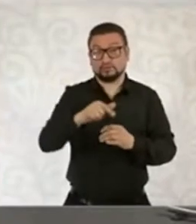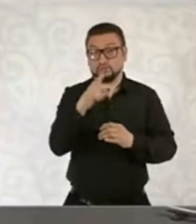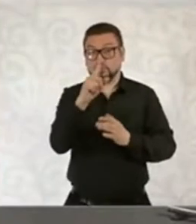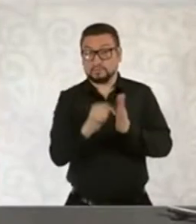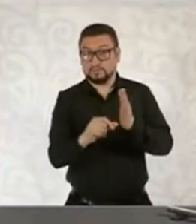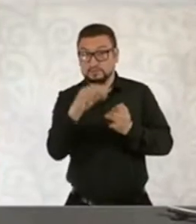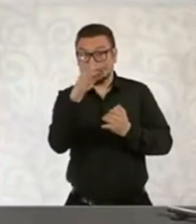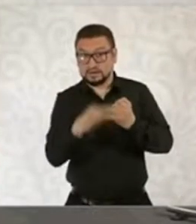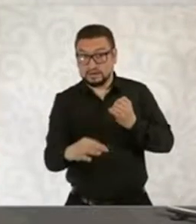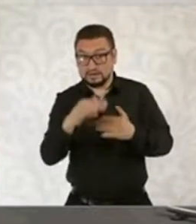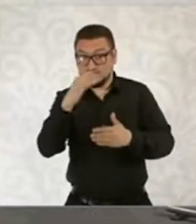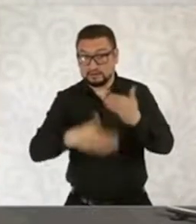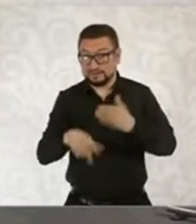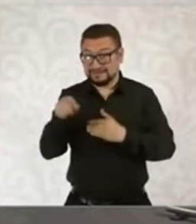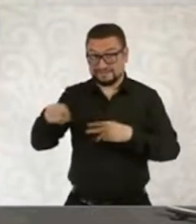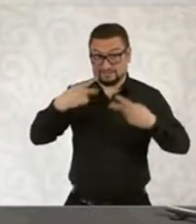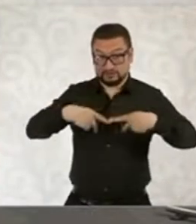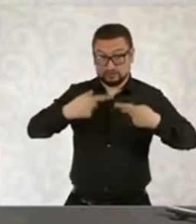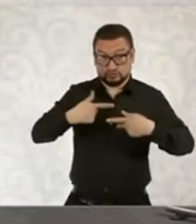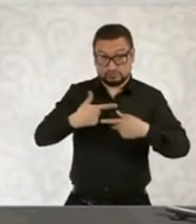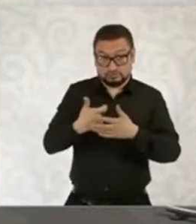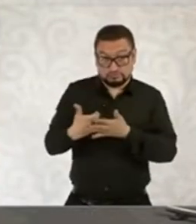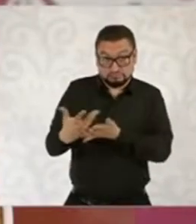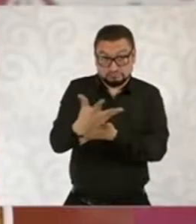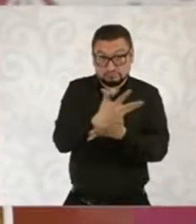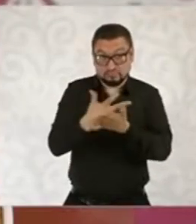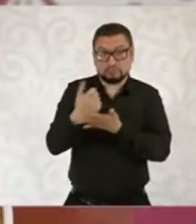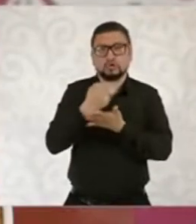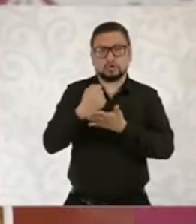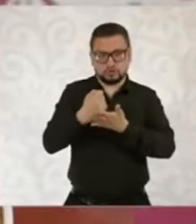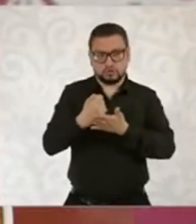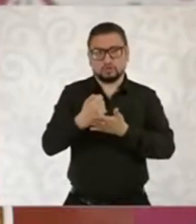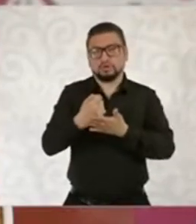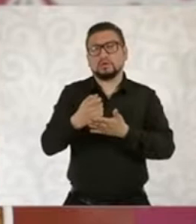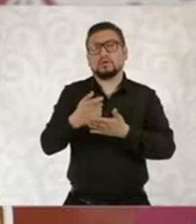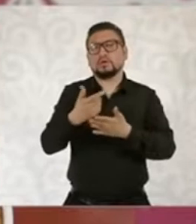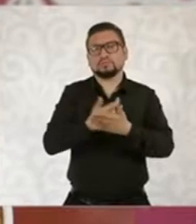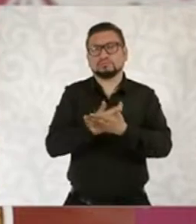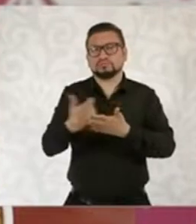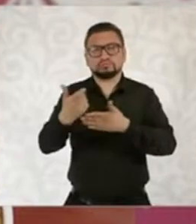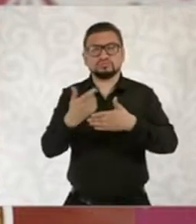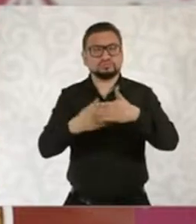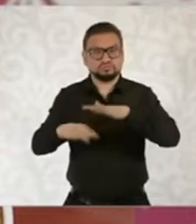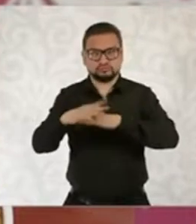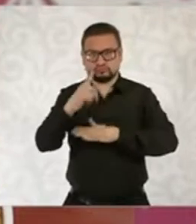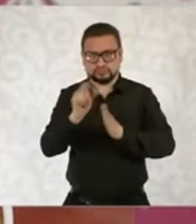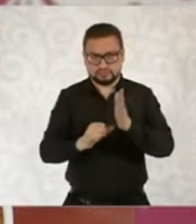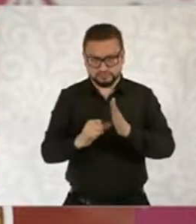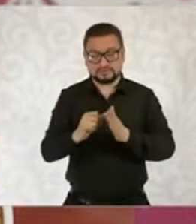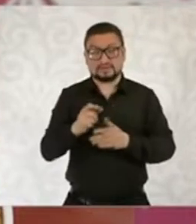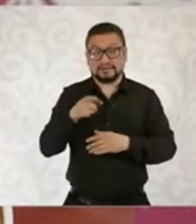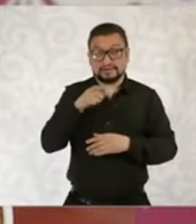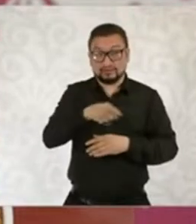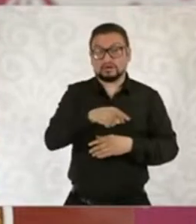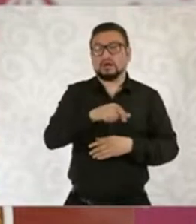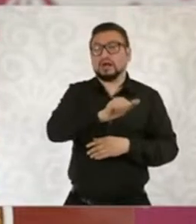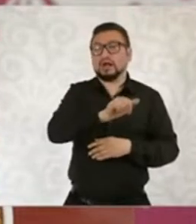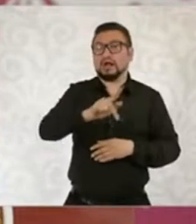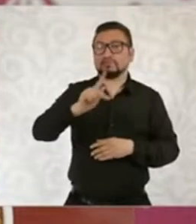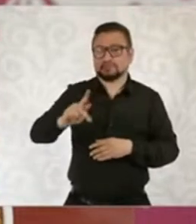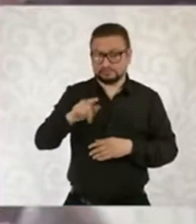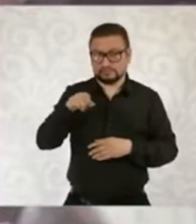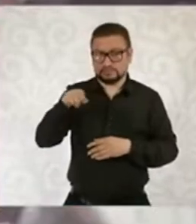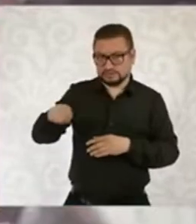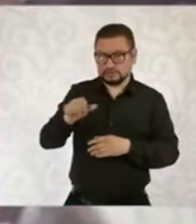esa persona trabajadora generó ingresos netos equivalentes al menos a un salario mínimo mensual, la plataforma tiene que